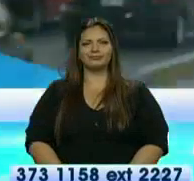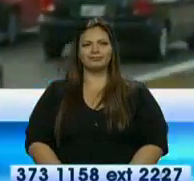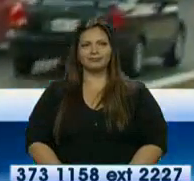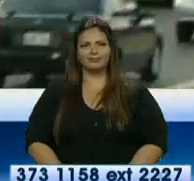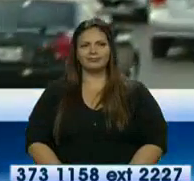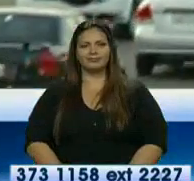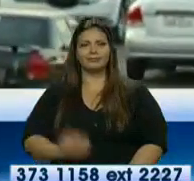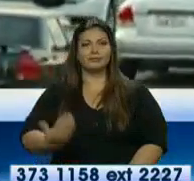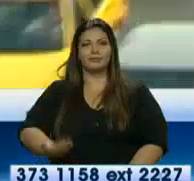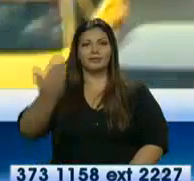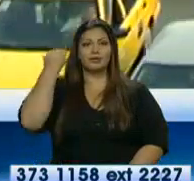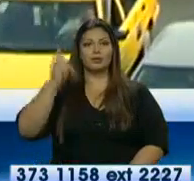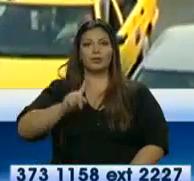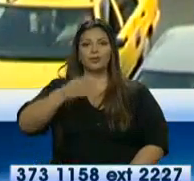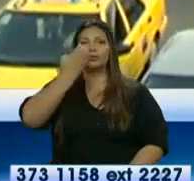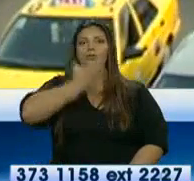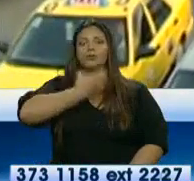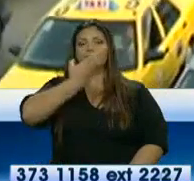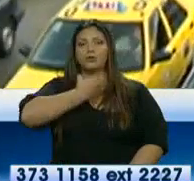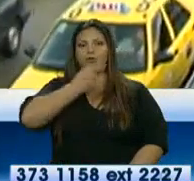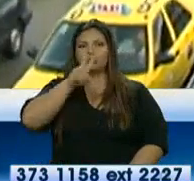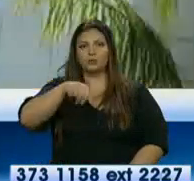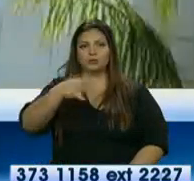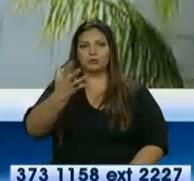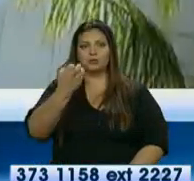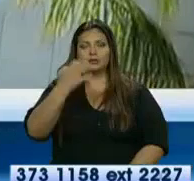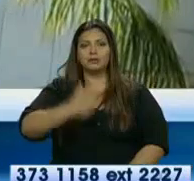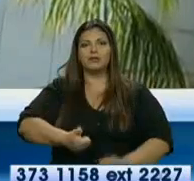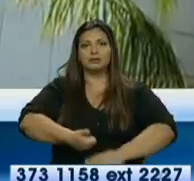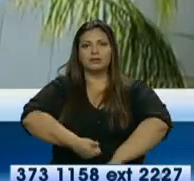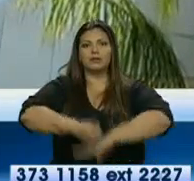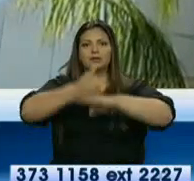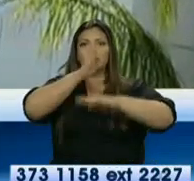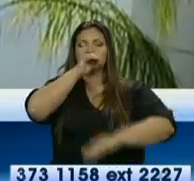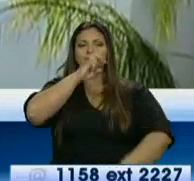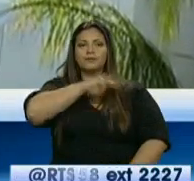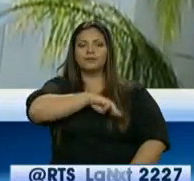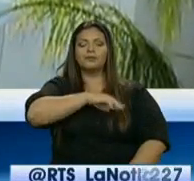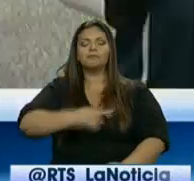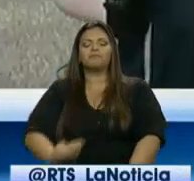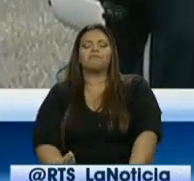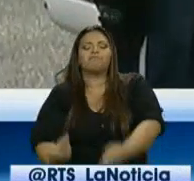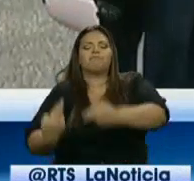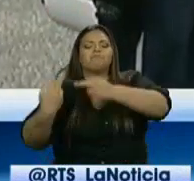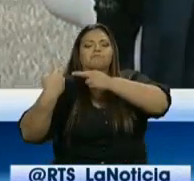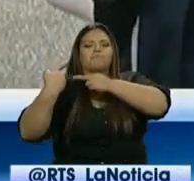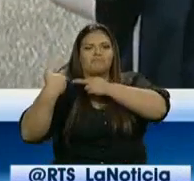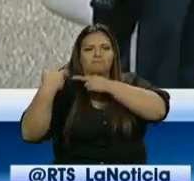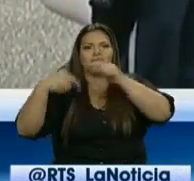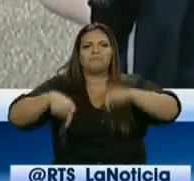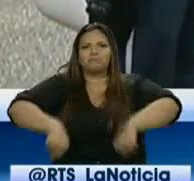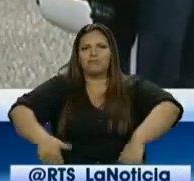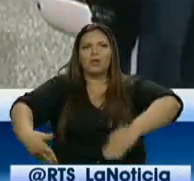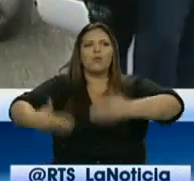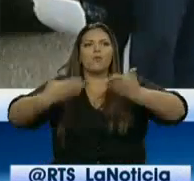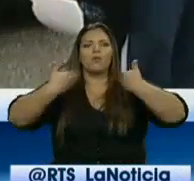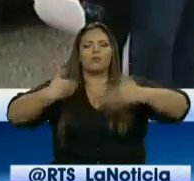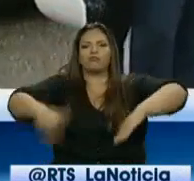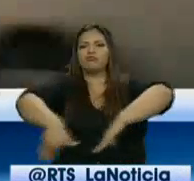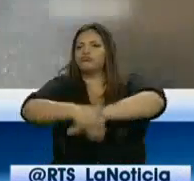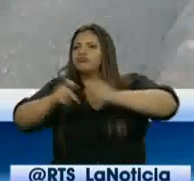Desde el 1 de agosto, la Agencia de Tránsito Municipal asumió la competencia de tránsito en Guayaquil. Fue un cambio desde el personal